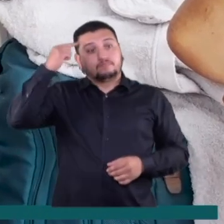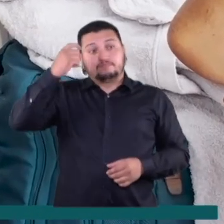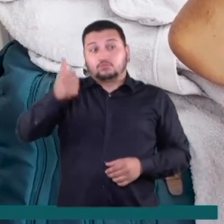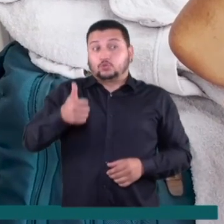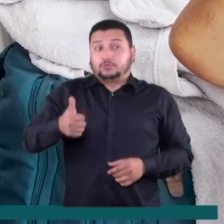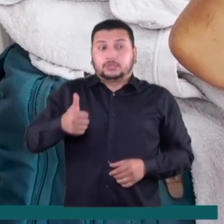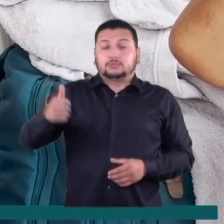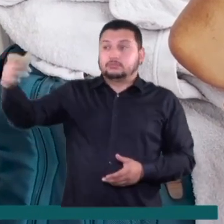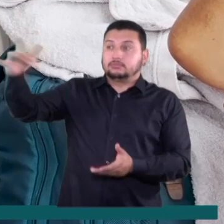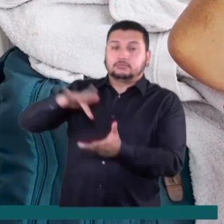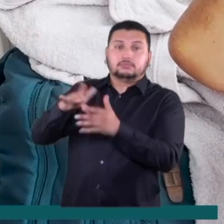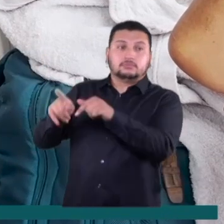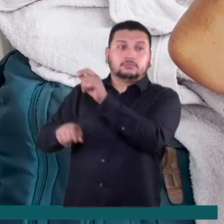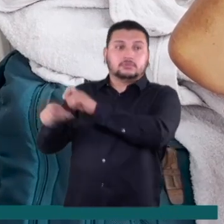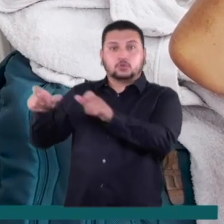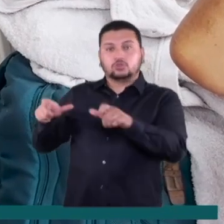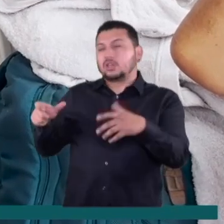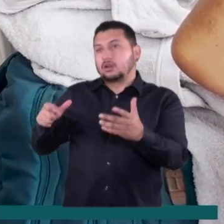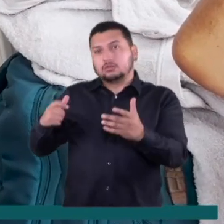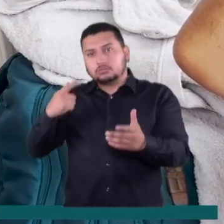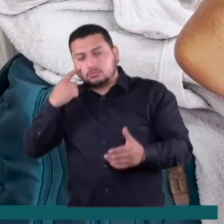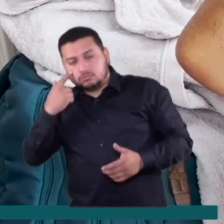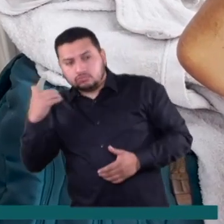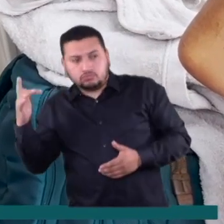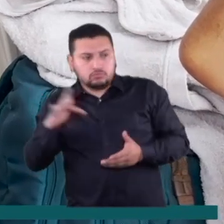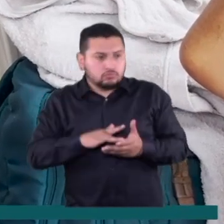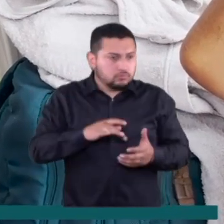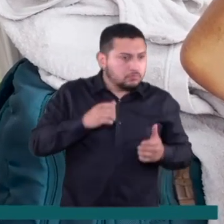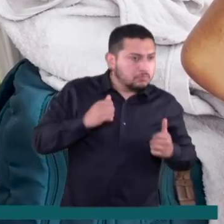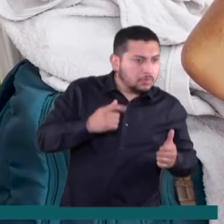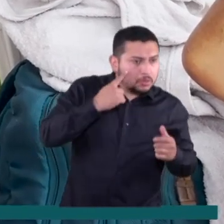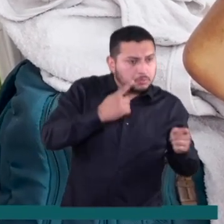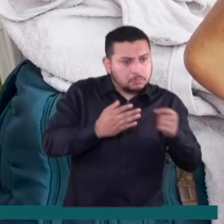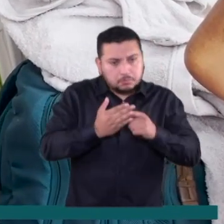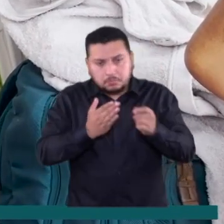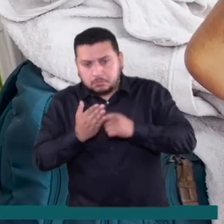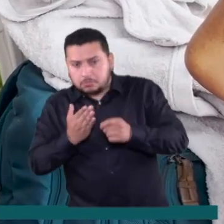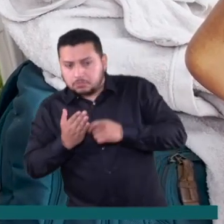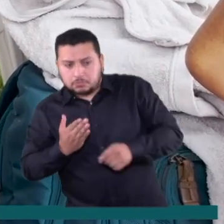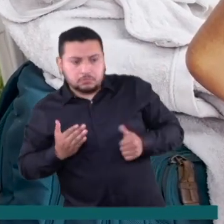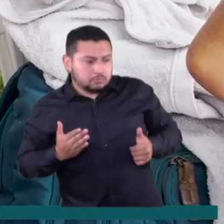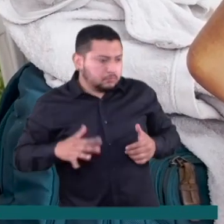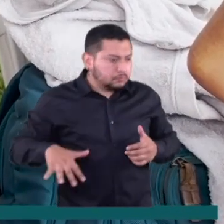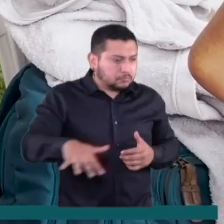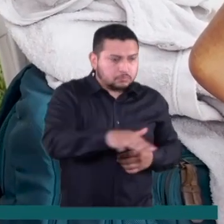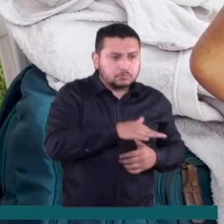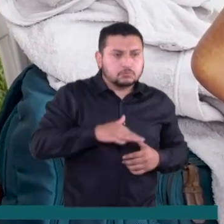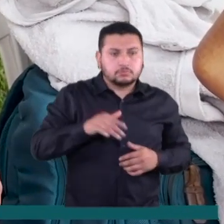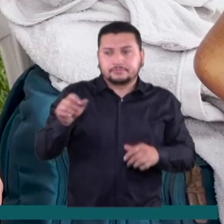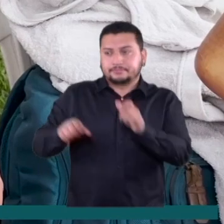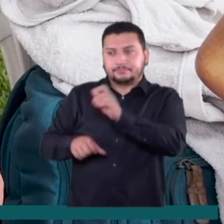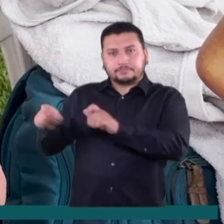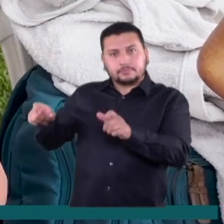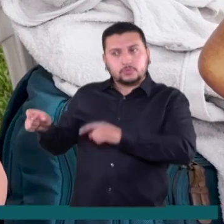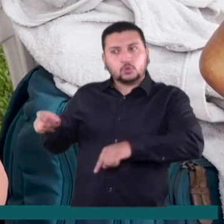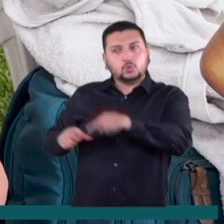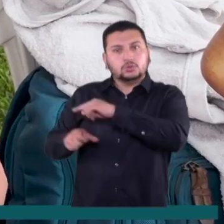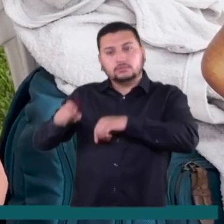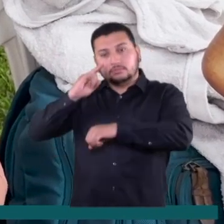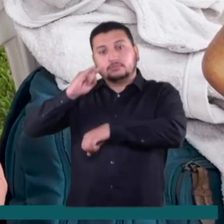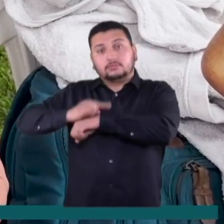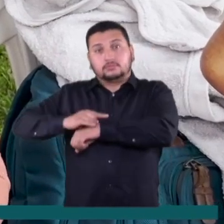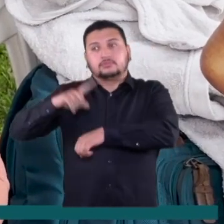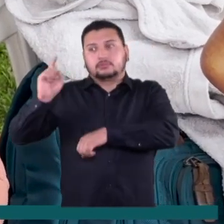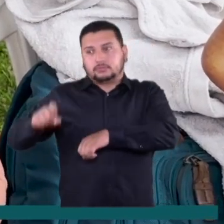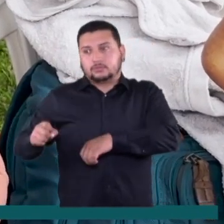que los bomberos vengan a verificar cómo se encuentran las piscinas, que estén en buen estado, que esté la gente que le